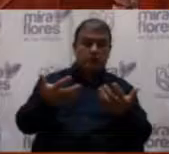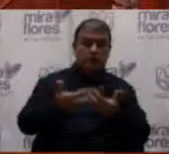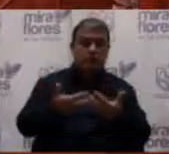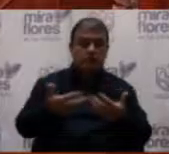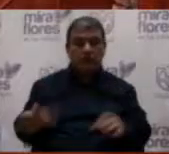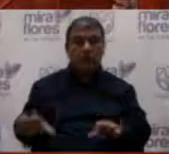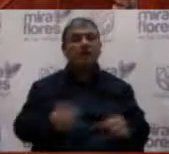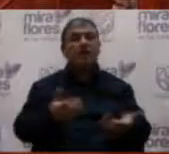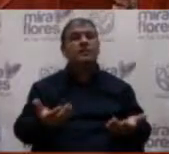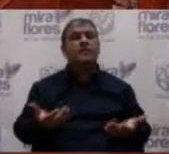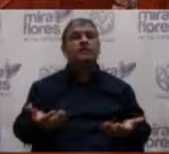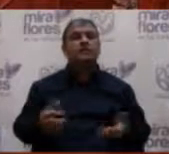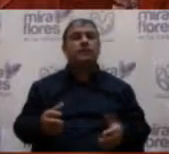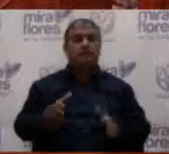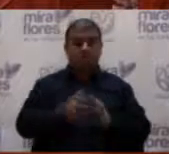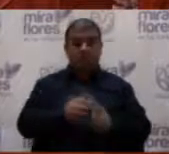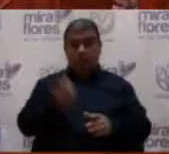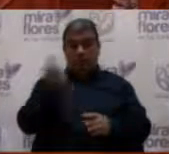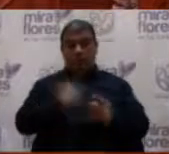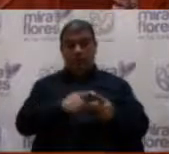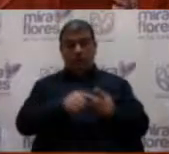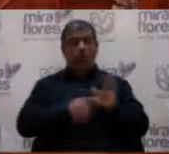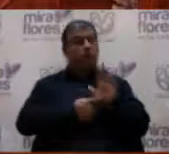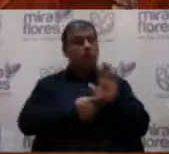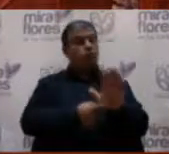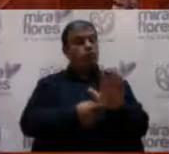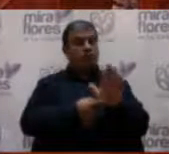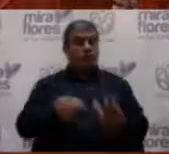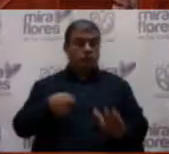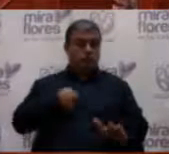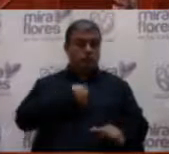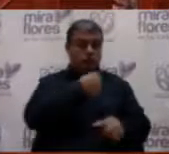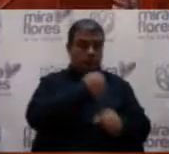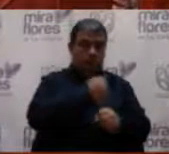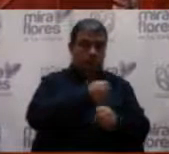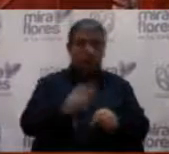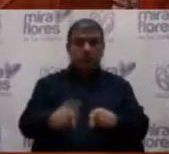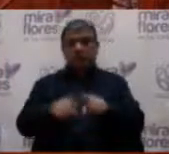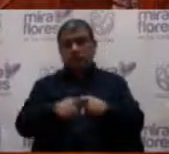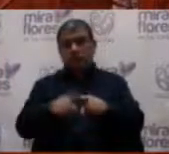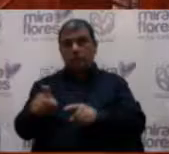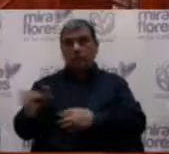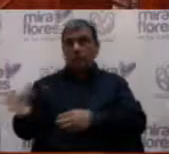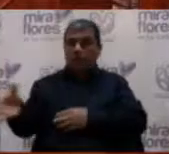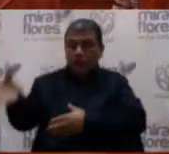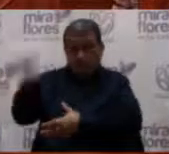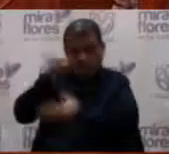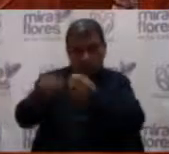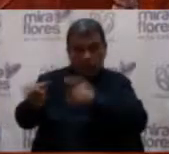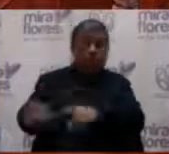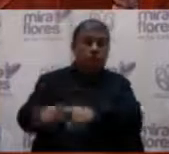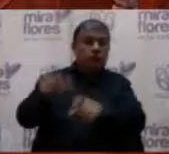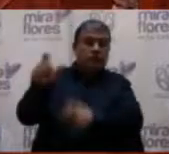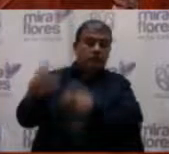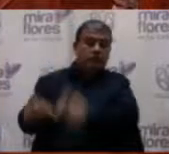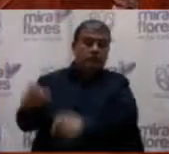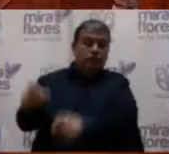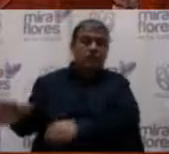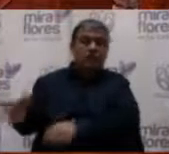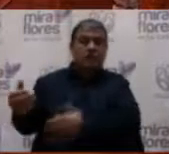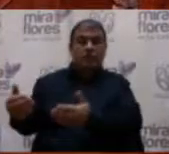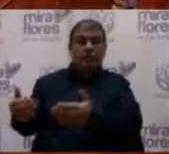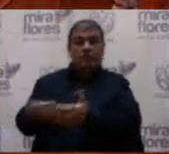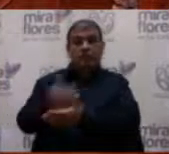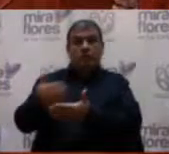hace es, por un lado, poder mostrar lo que estamos trabajando nosotros y por otro lado, nutrir a nuestras personas, a